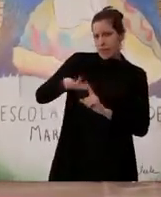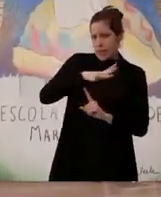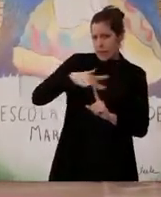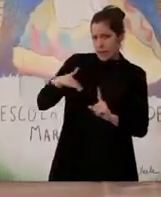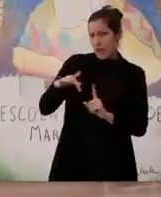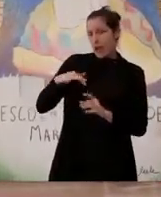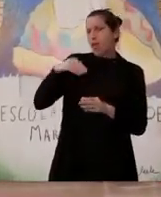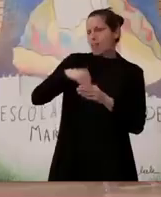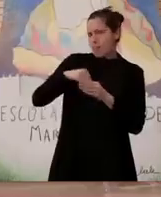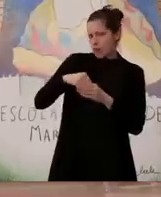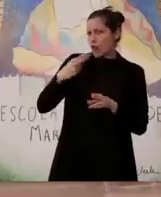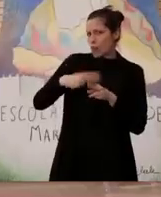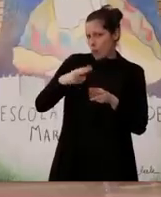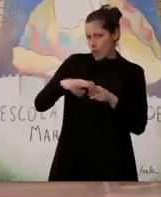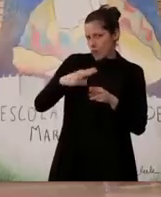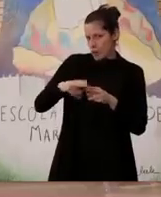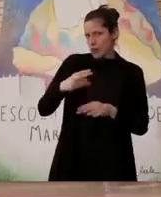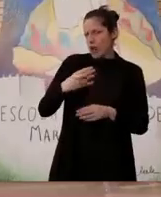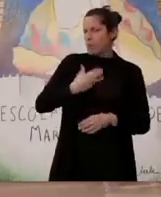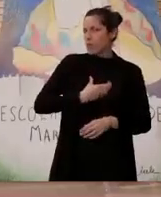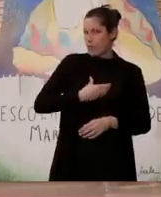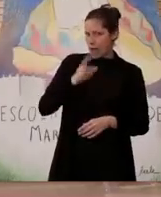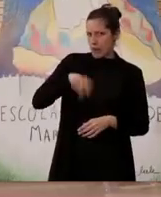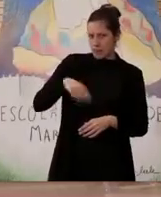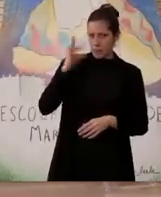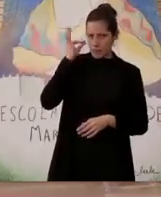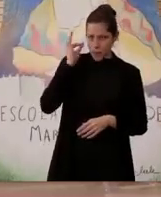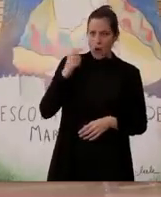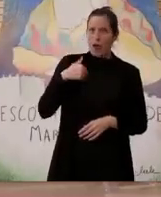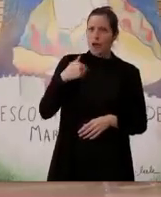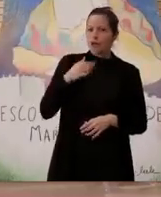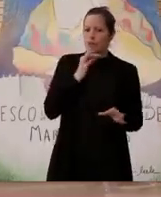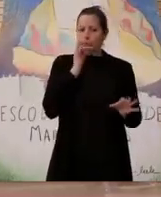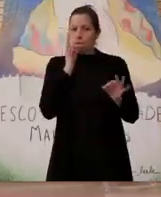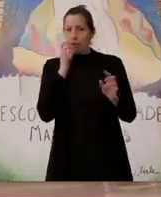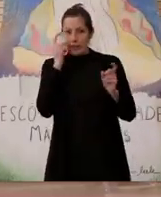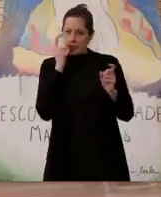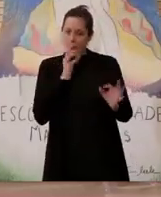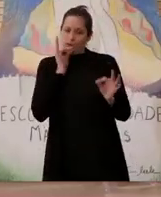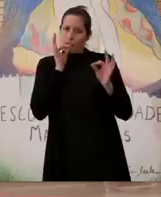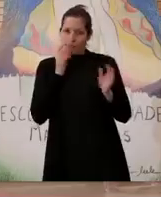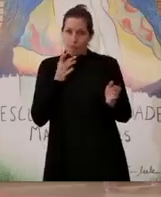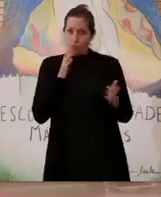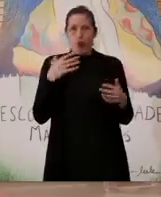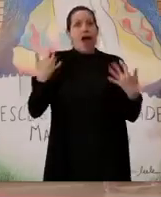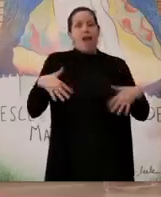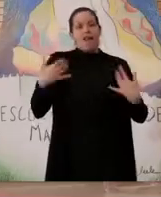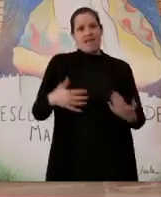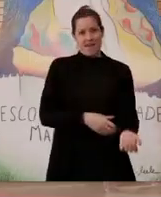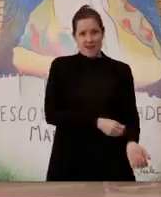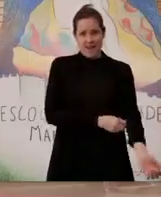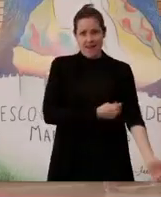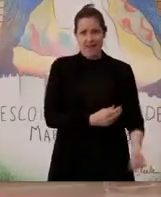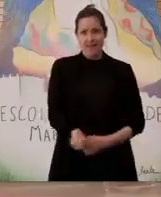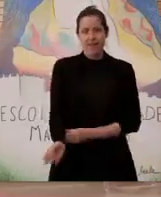está en la política municipal Y entonces tengo mucho con él y me alimento de la no me alimento de la porque una alegría Igual cuando ves